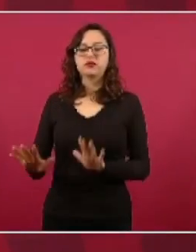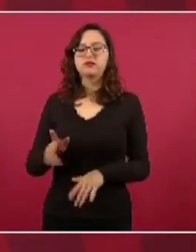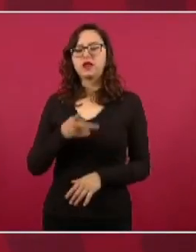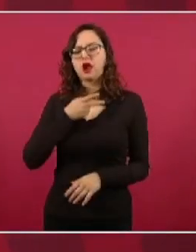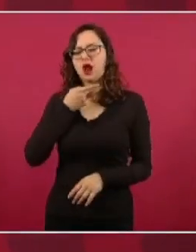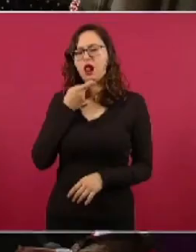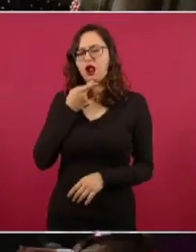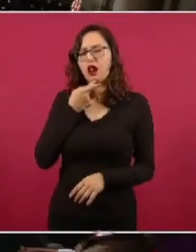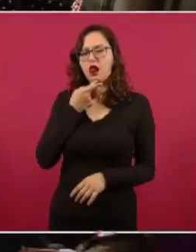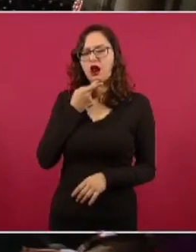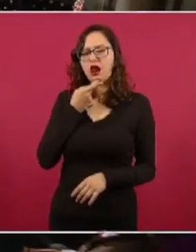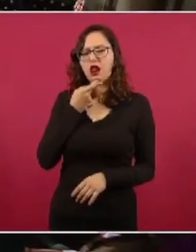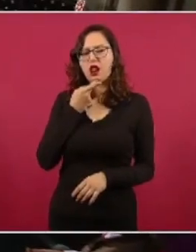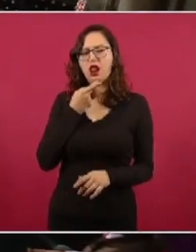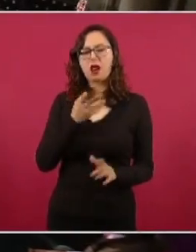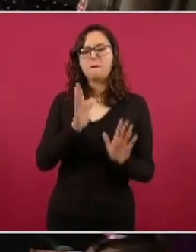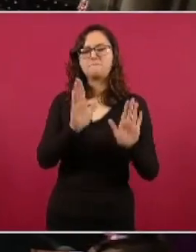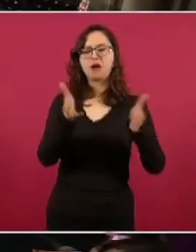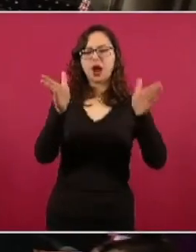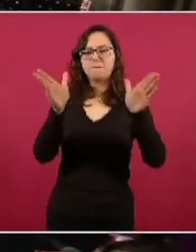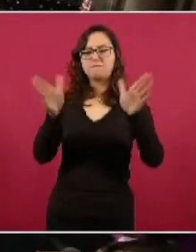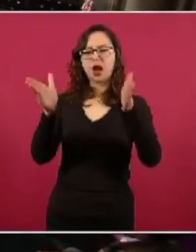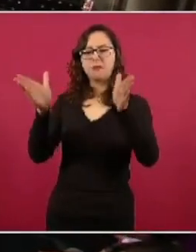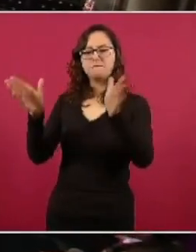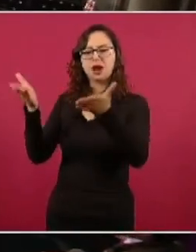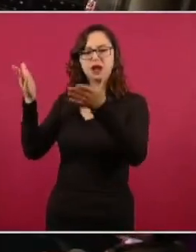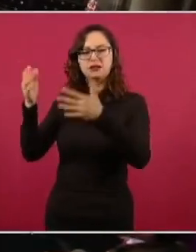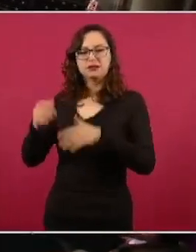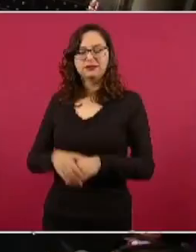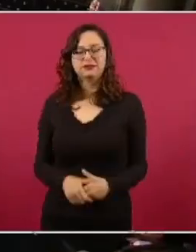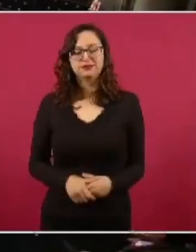hablando de las pantallas.